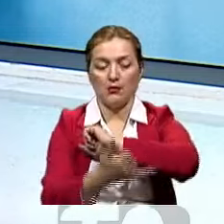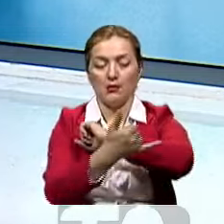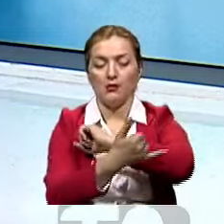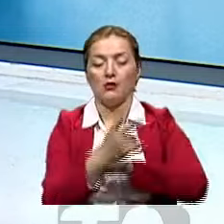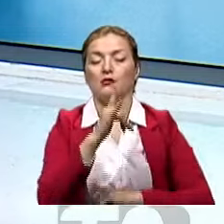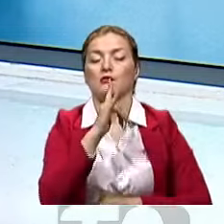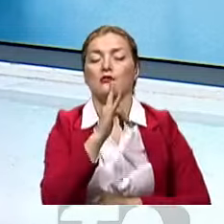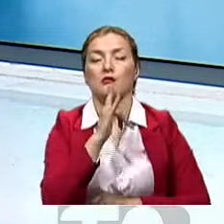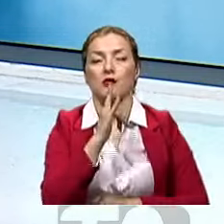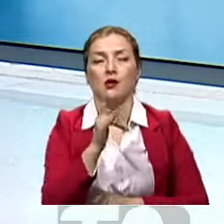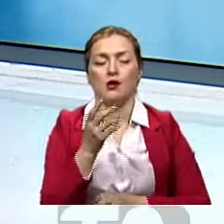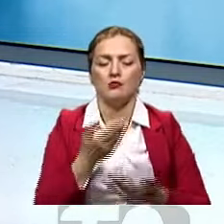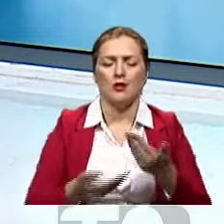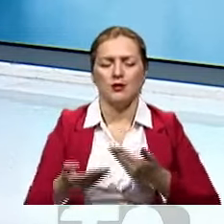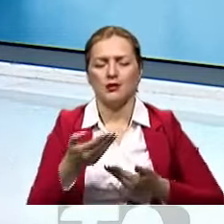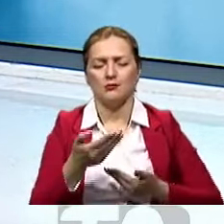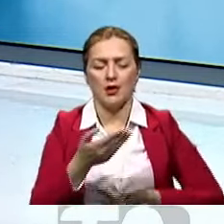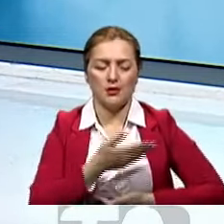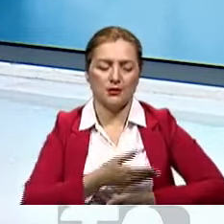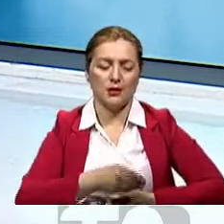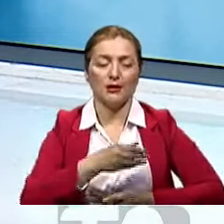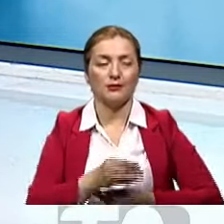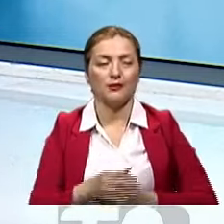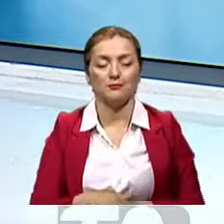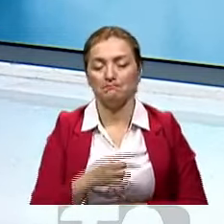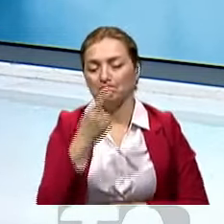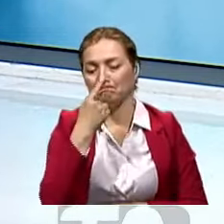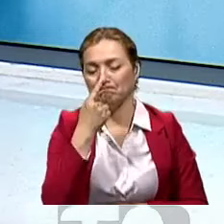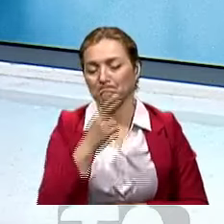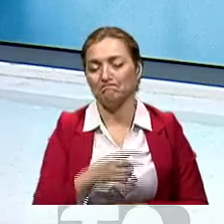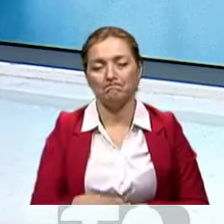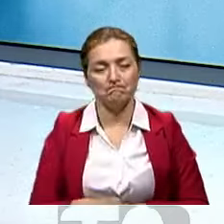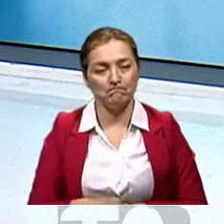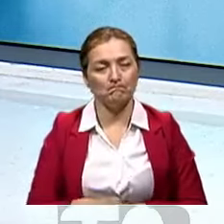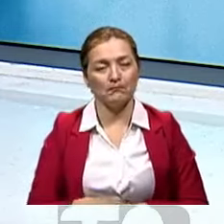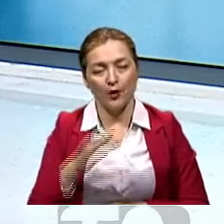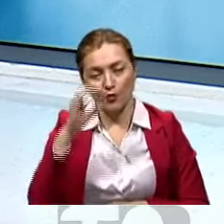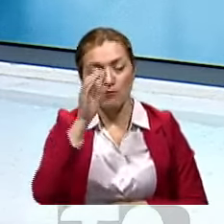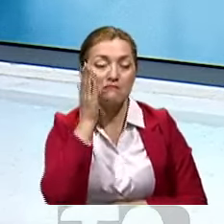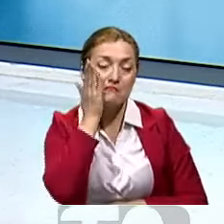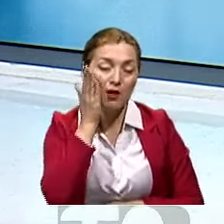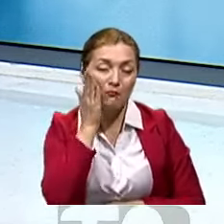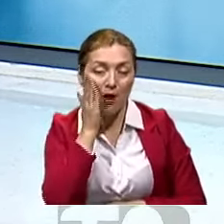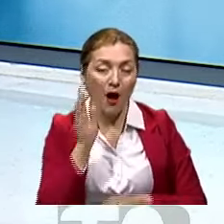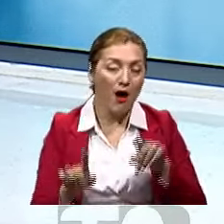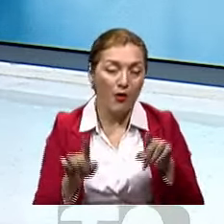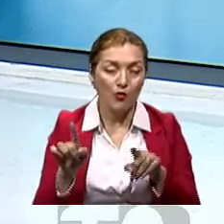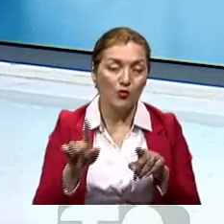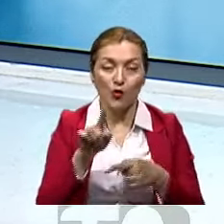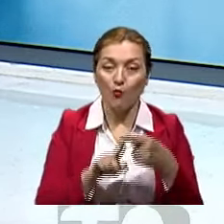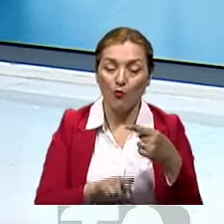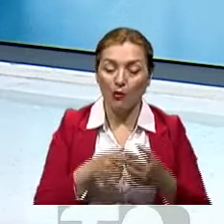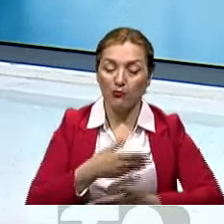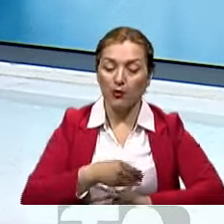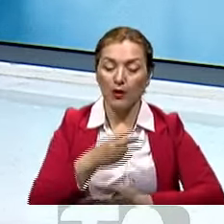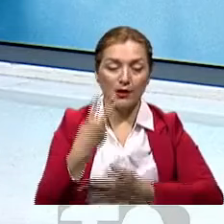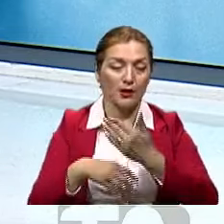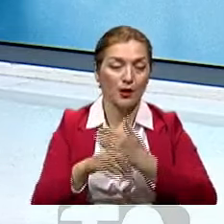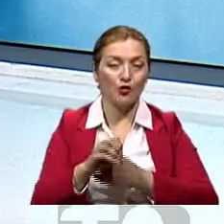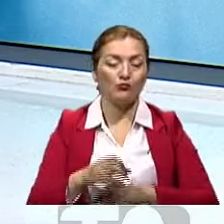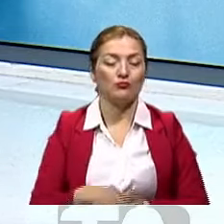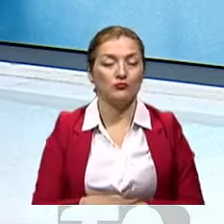Unidos se comercializa la leche materna. Lo interesante es que no solo la buscan madres que por algún motivo no pueden dar de lactar a sus hijos,